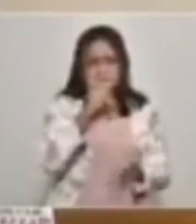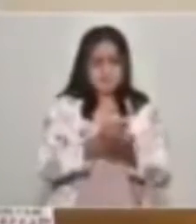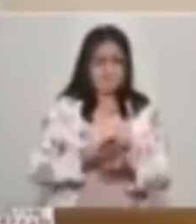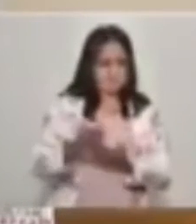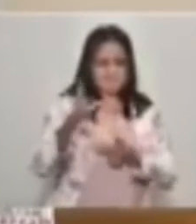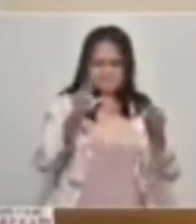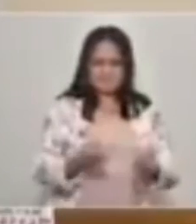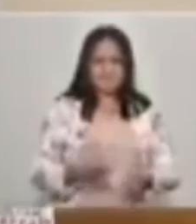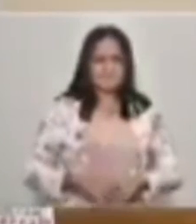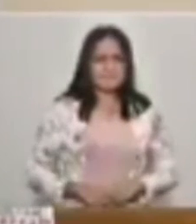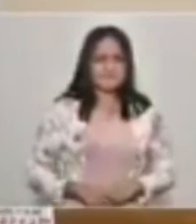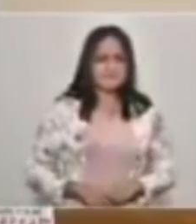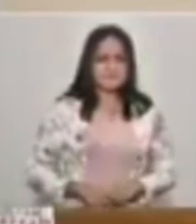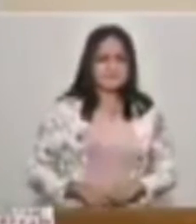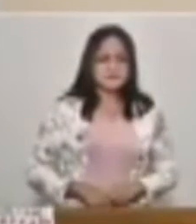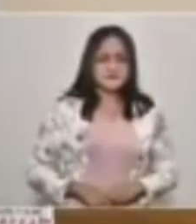pesos.